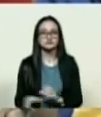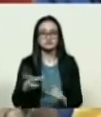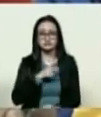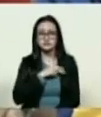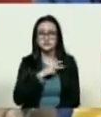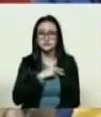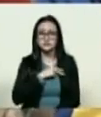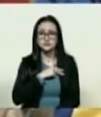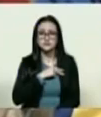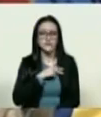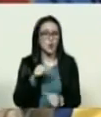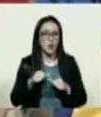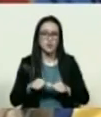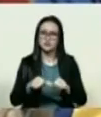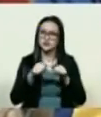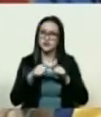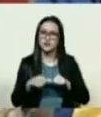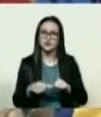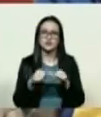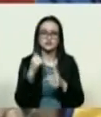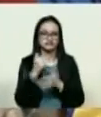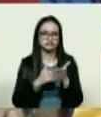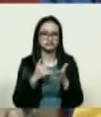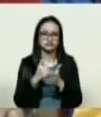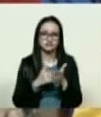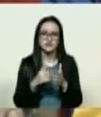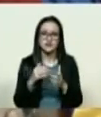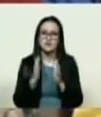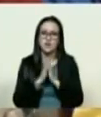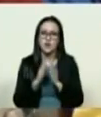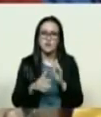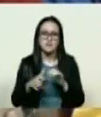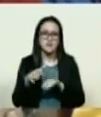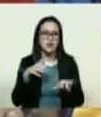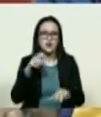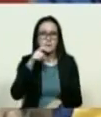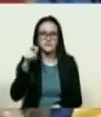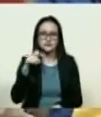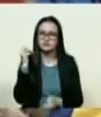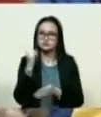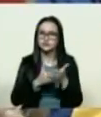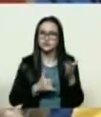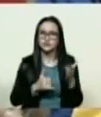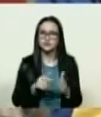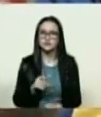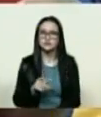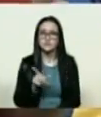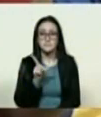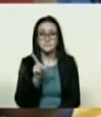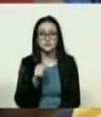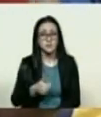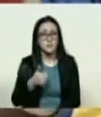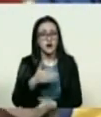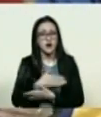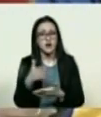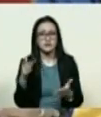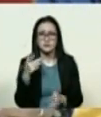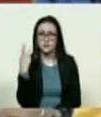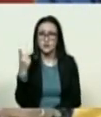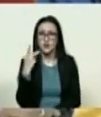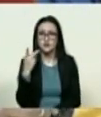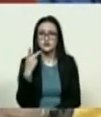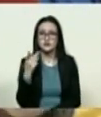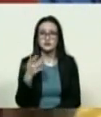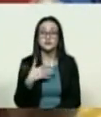proceso continuo. Y nosotros esperamos la mayor cantidad de venezolanos y venezolanas. Es el partido más grande. Si usted es actualmente